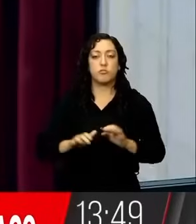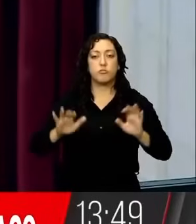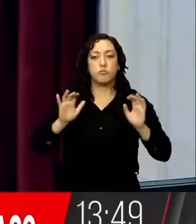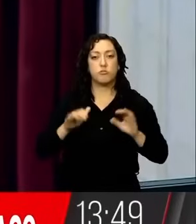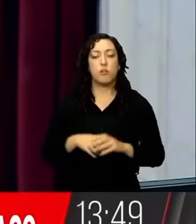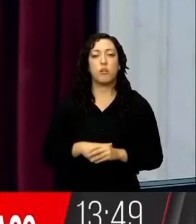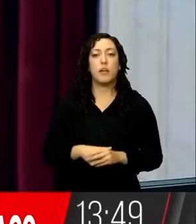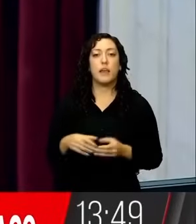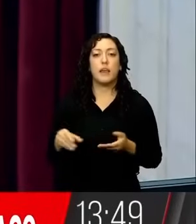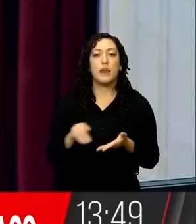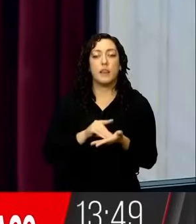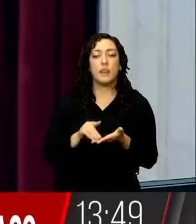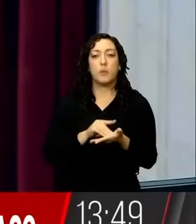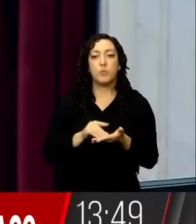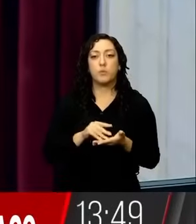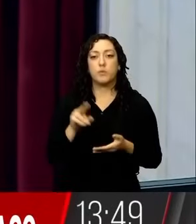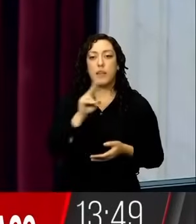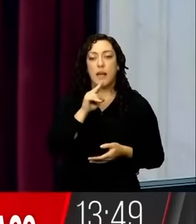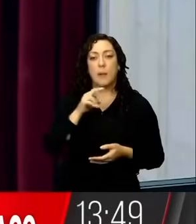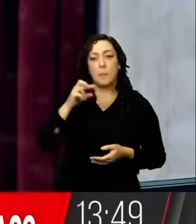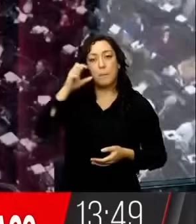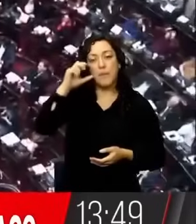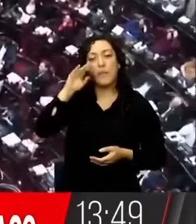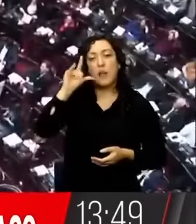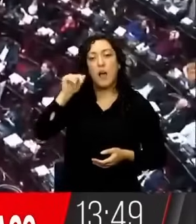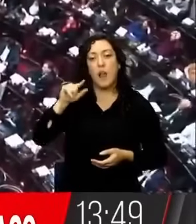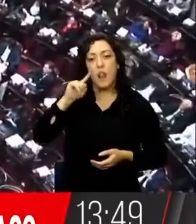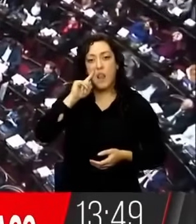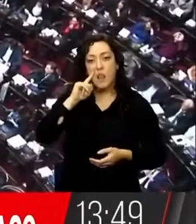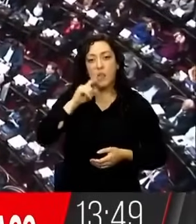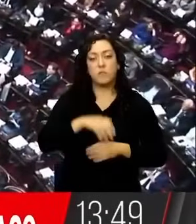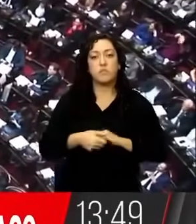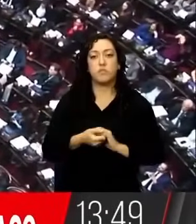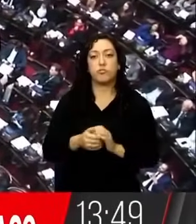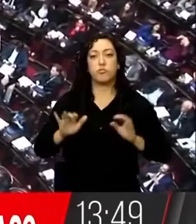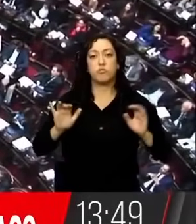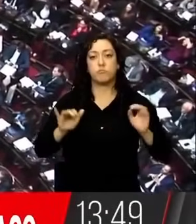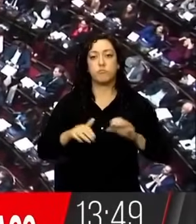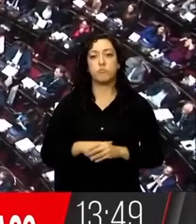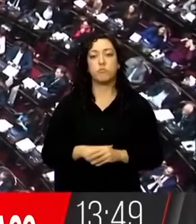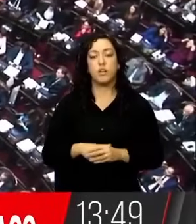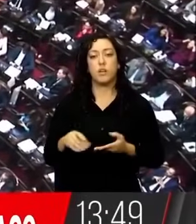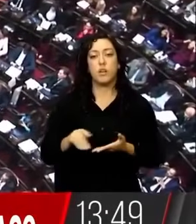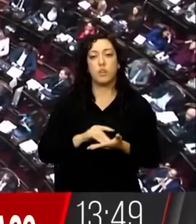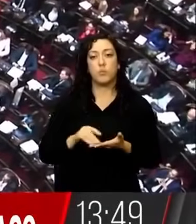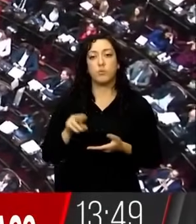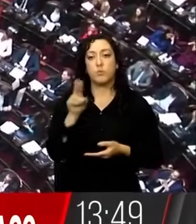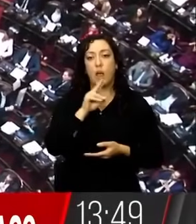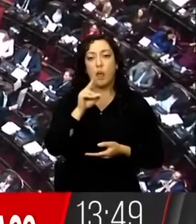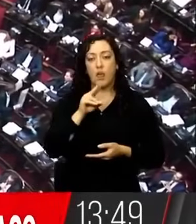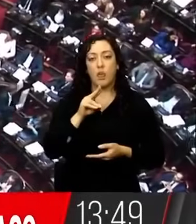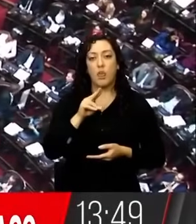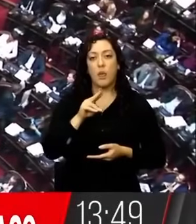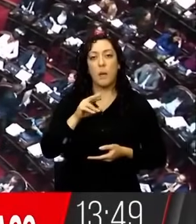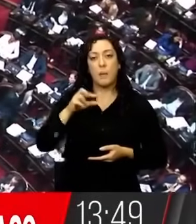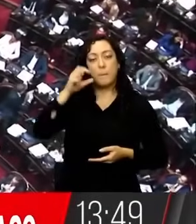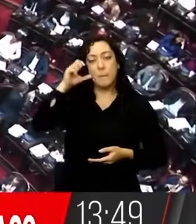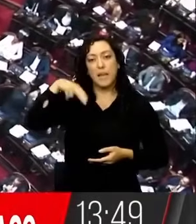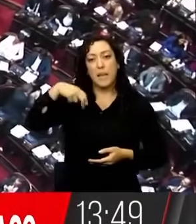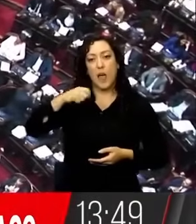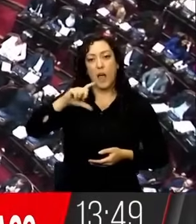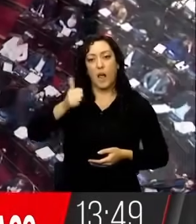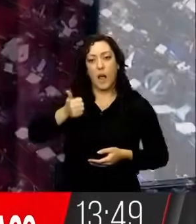Abstención, diputada Gabriela Pedrali. Abstención, diputada Paula Andrea